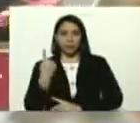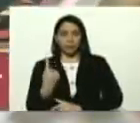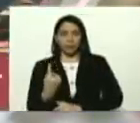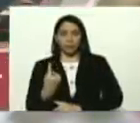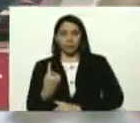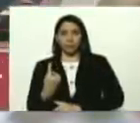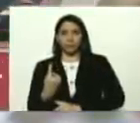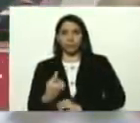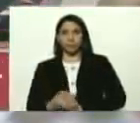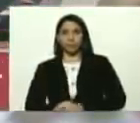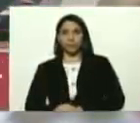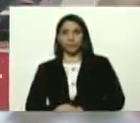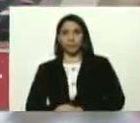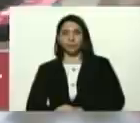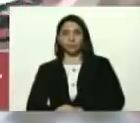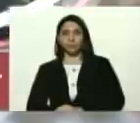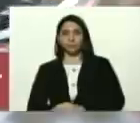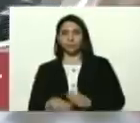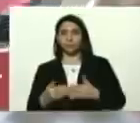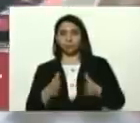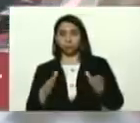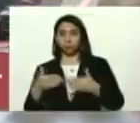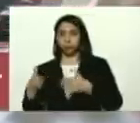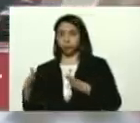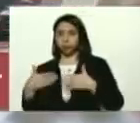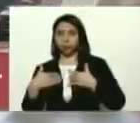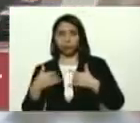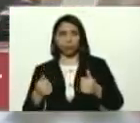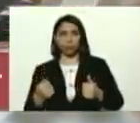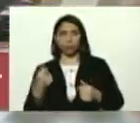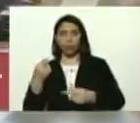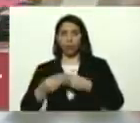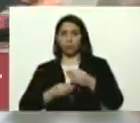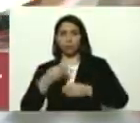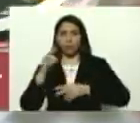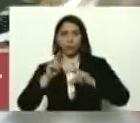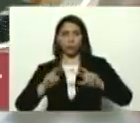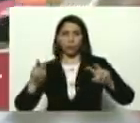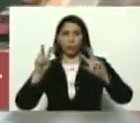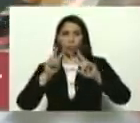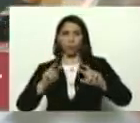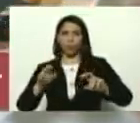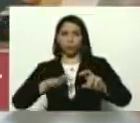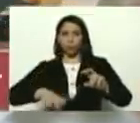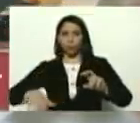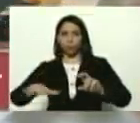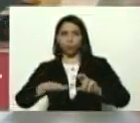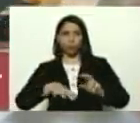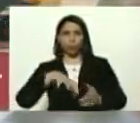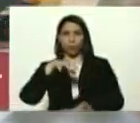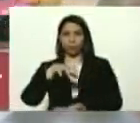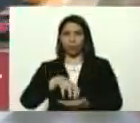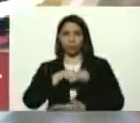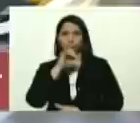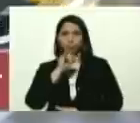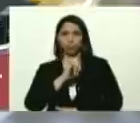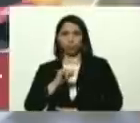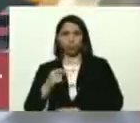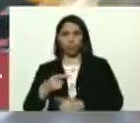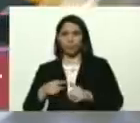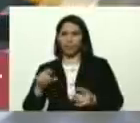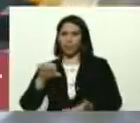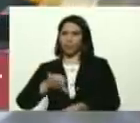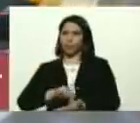delegación ampliada de salud que está haciendo despistajes en todo el territorio del estado Zulia. Pero este foco